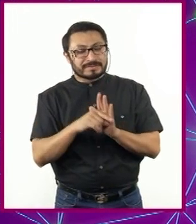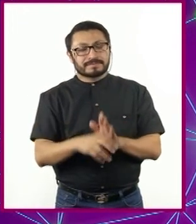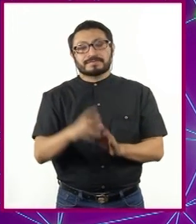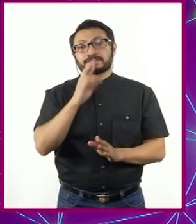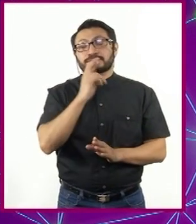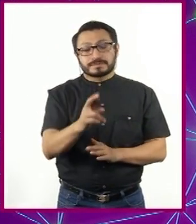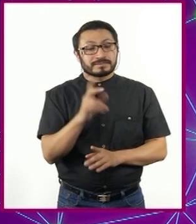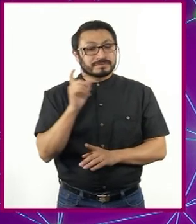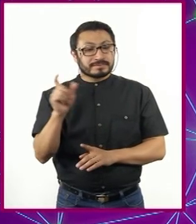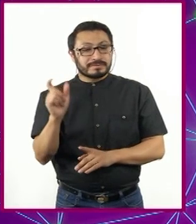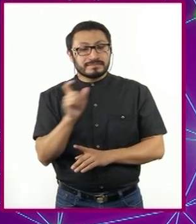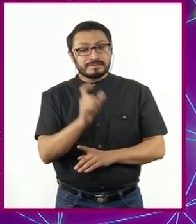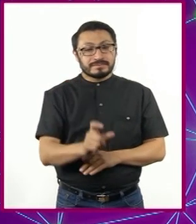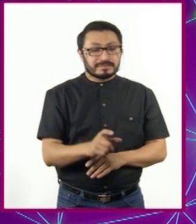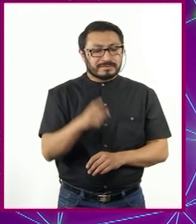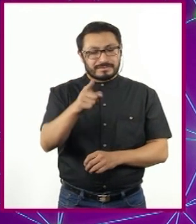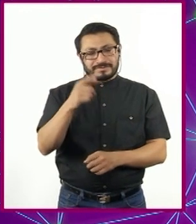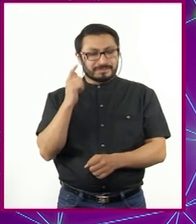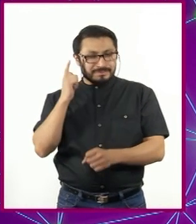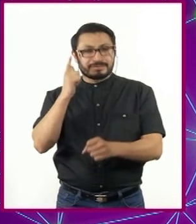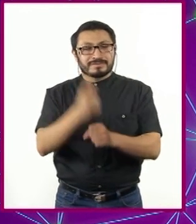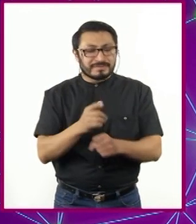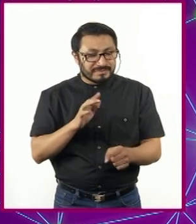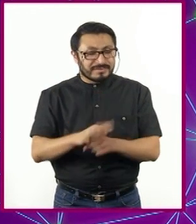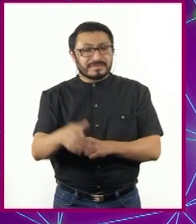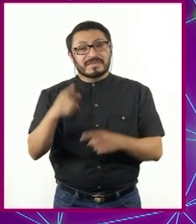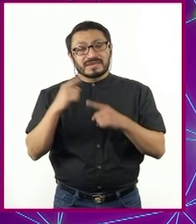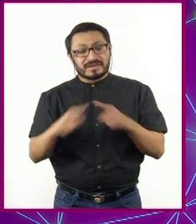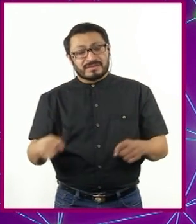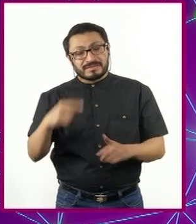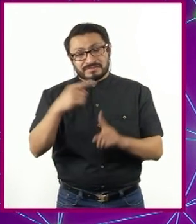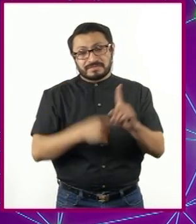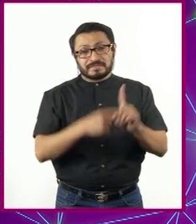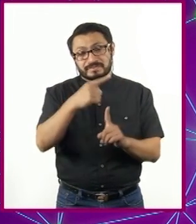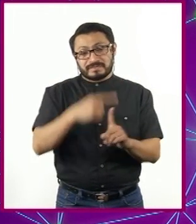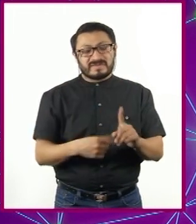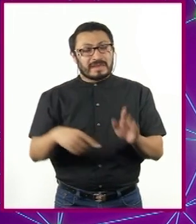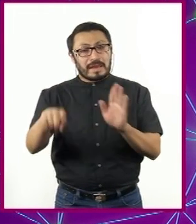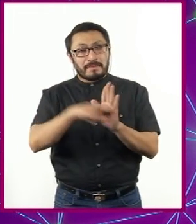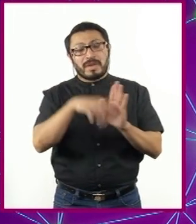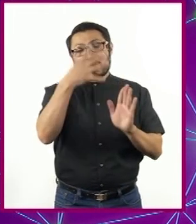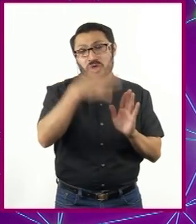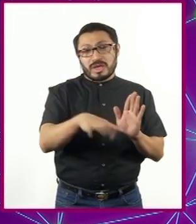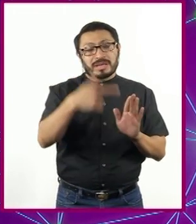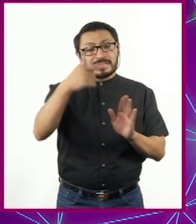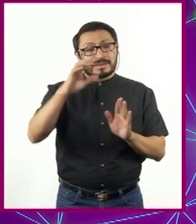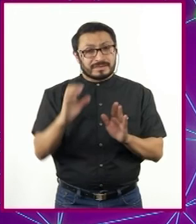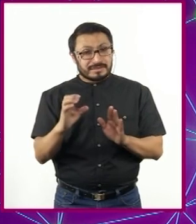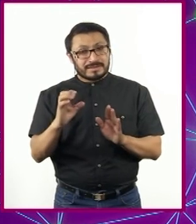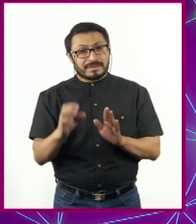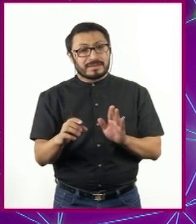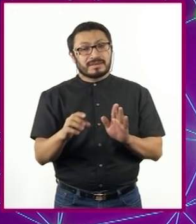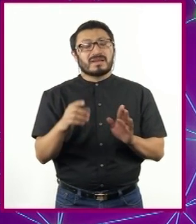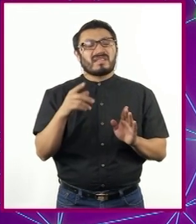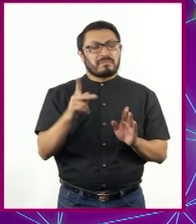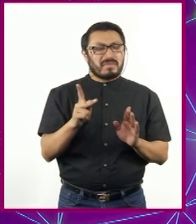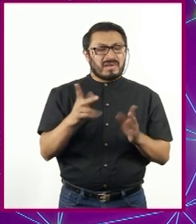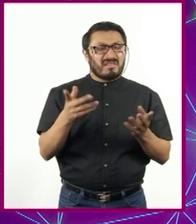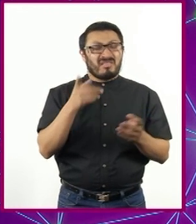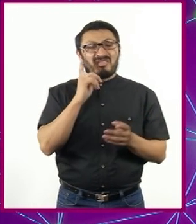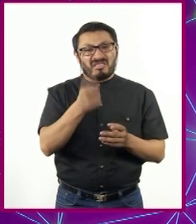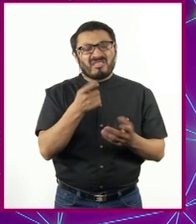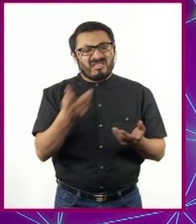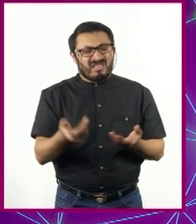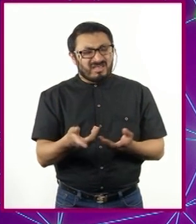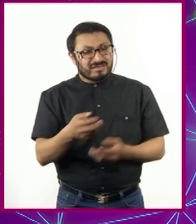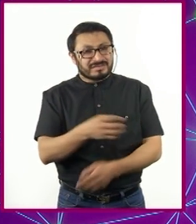la sustracción, identificamos que la diferencia de temperatura es de menos 10 grados centígrados, pero ¿qué